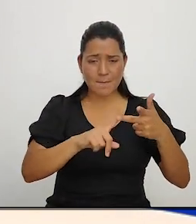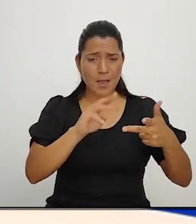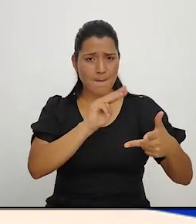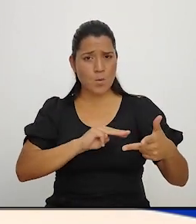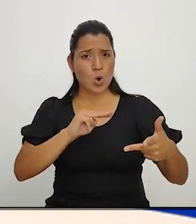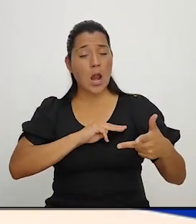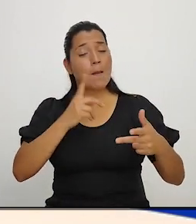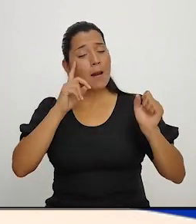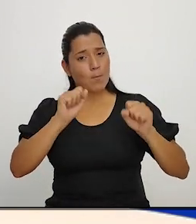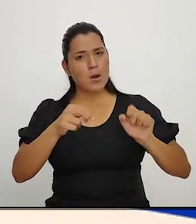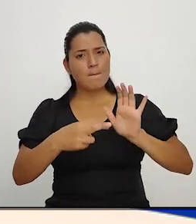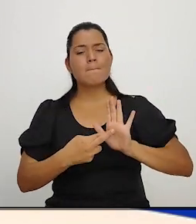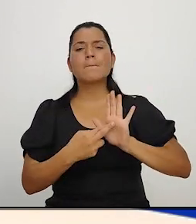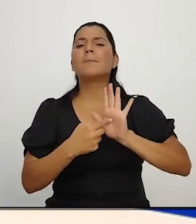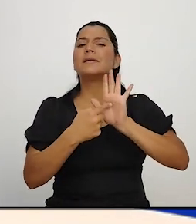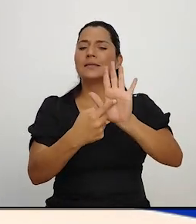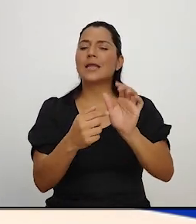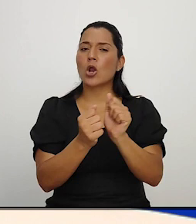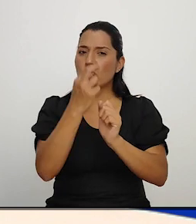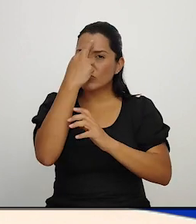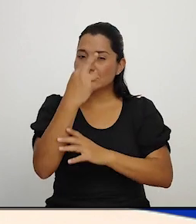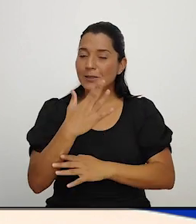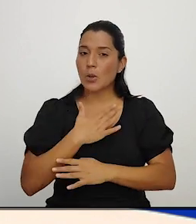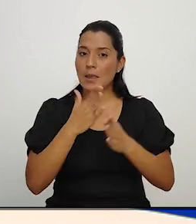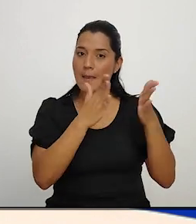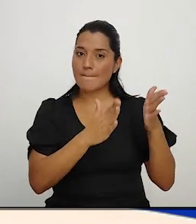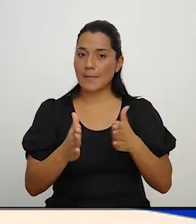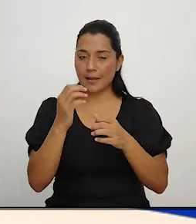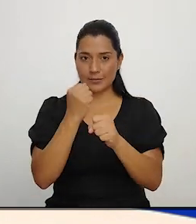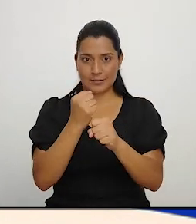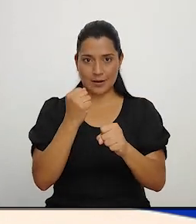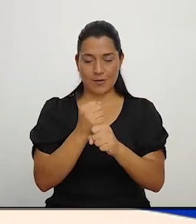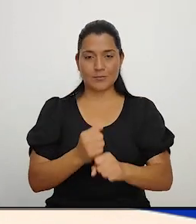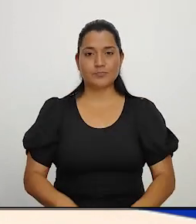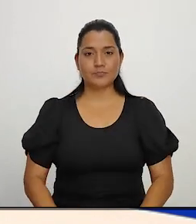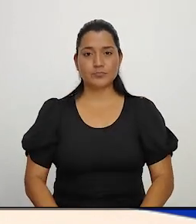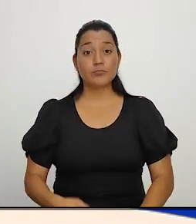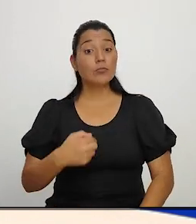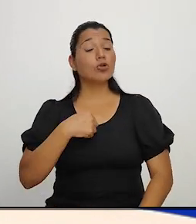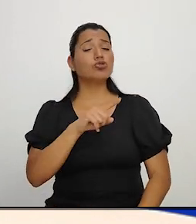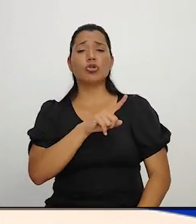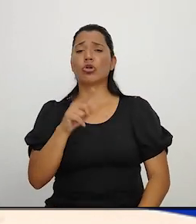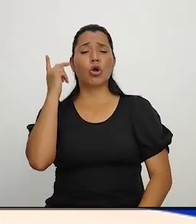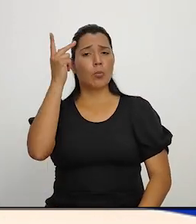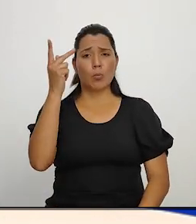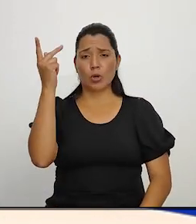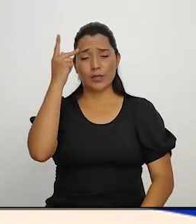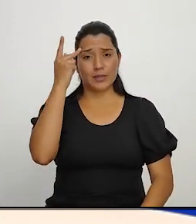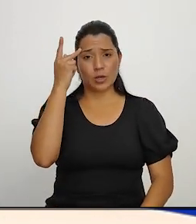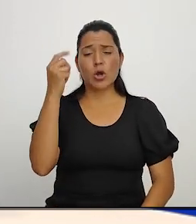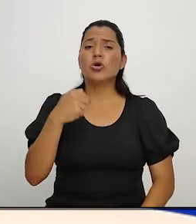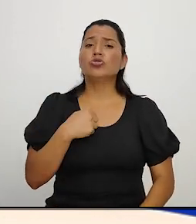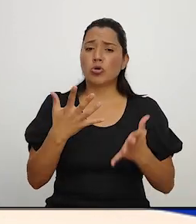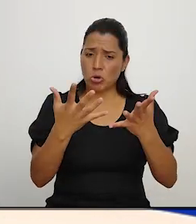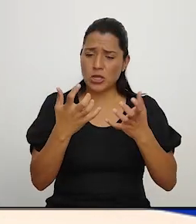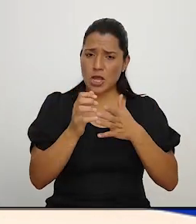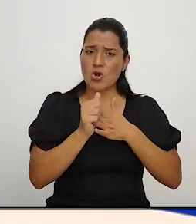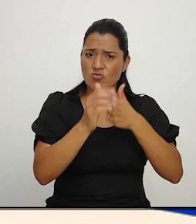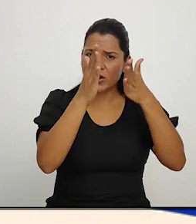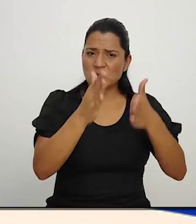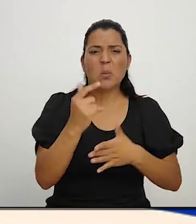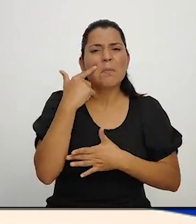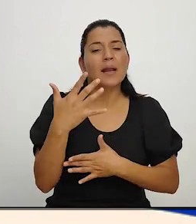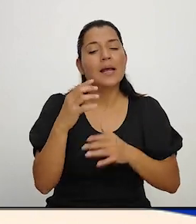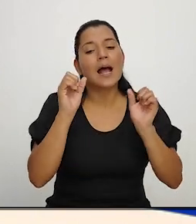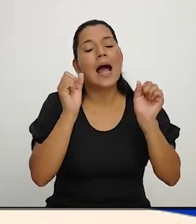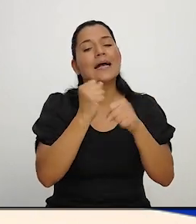presentarles con todo respeto mi plan de trabajo no soy político quiero ser rector para facilitar